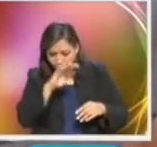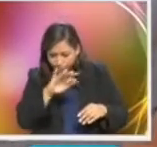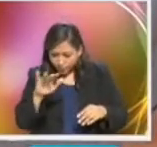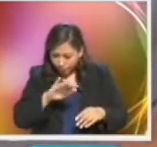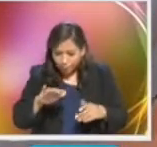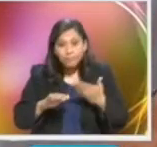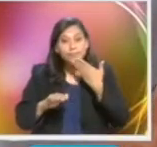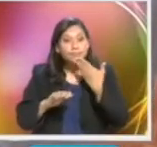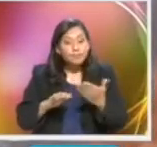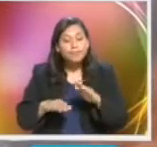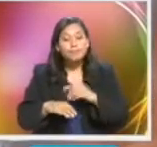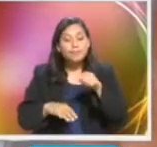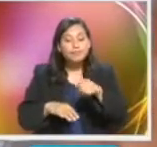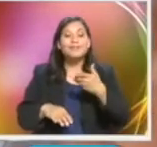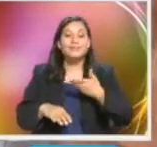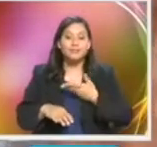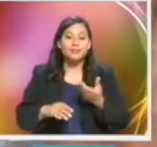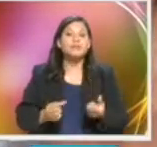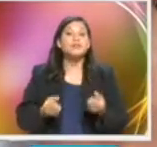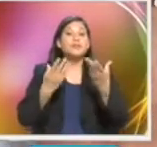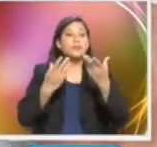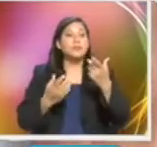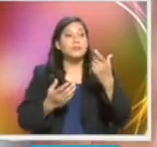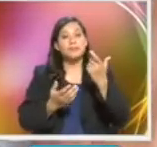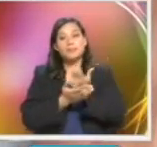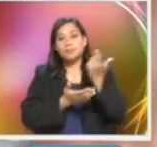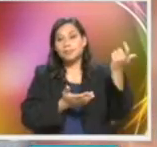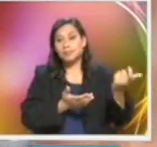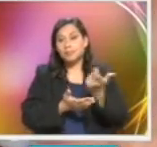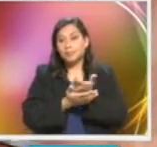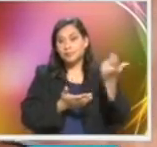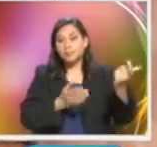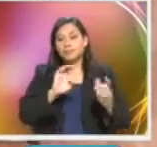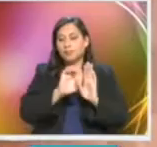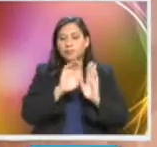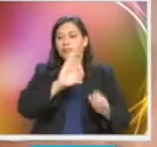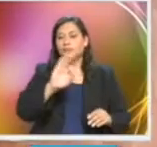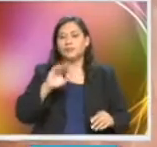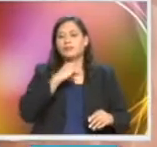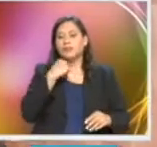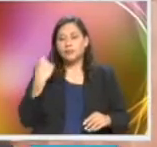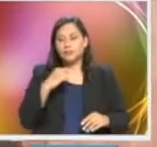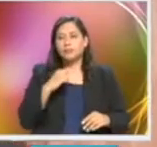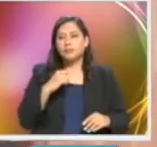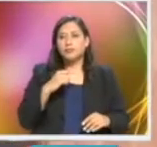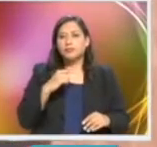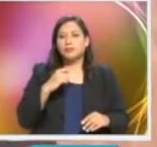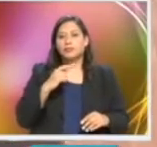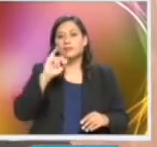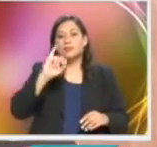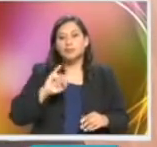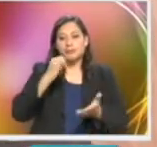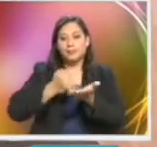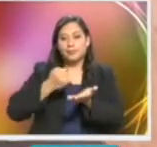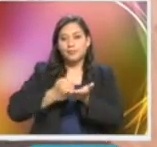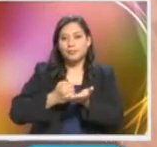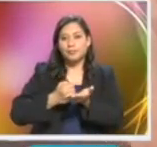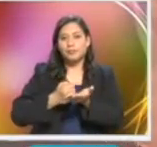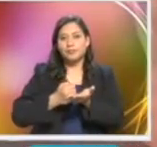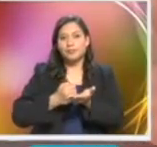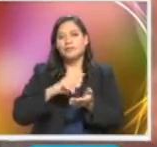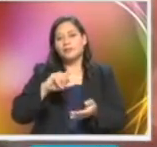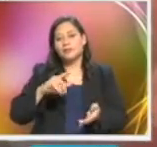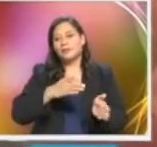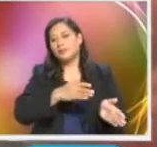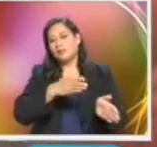esa escritura porque ahí viene estipulado cuánto te van a cobrar si tú te atrasas. Muy bien. Son intereses moratorios, ¿no? Entonces, también eso lo tienen